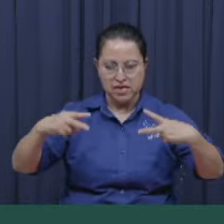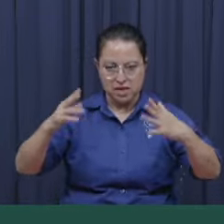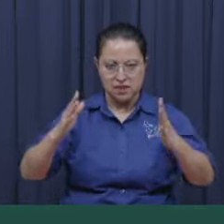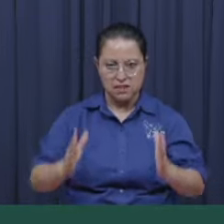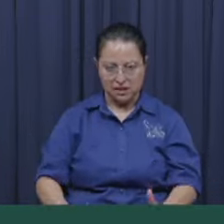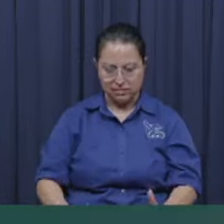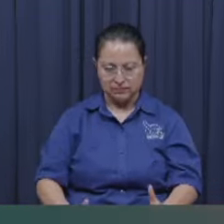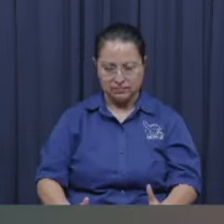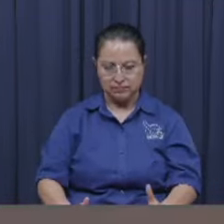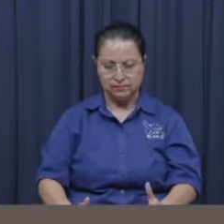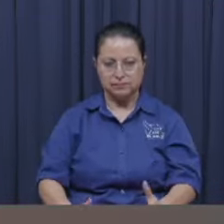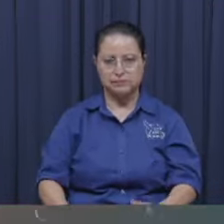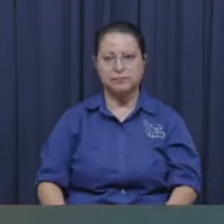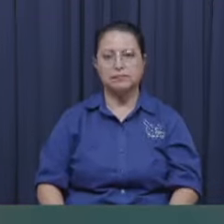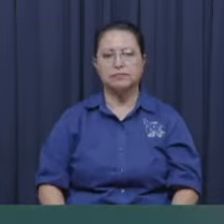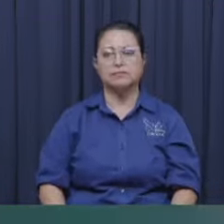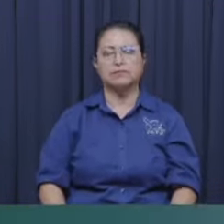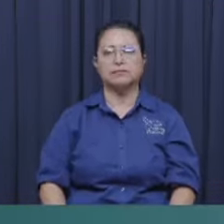Entonces,